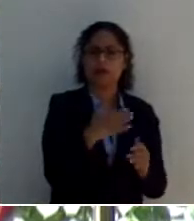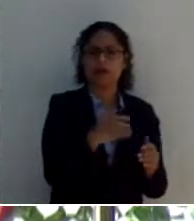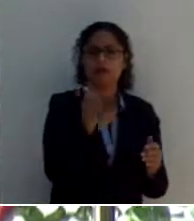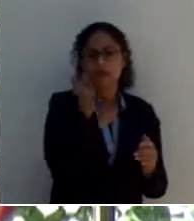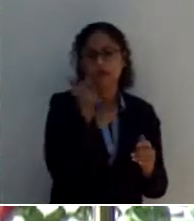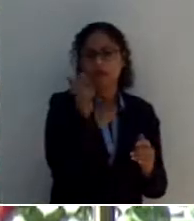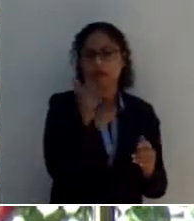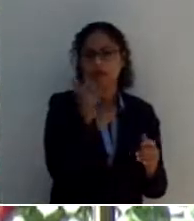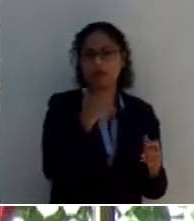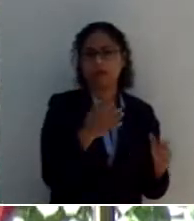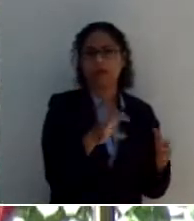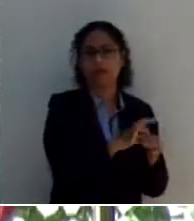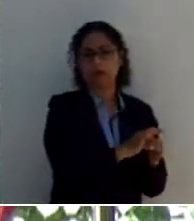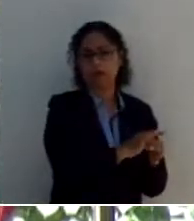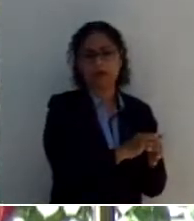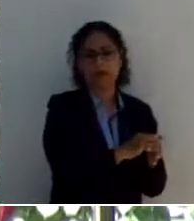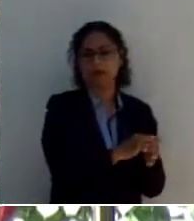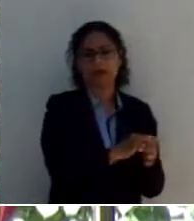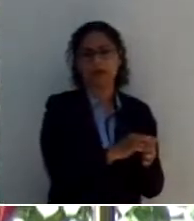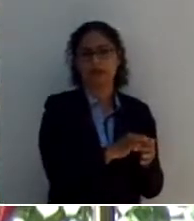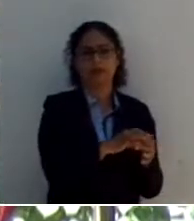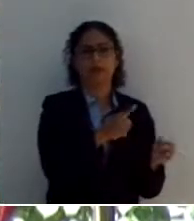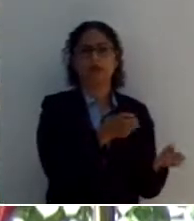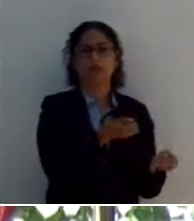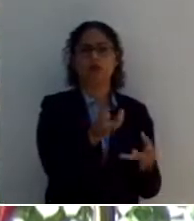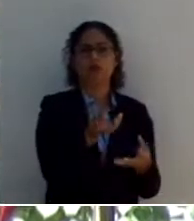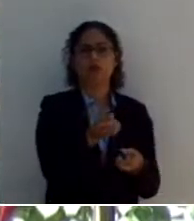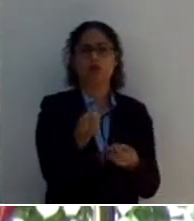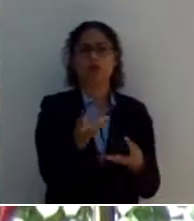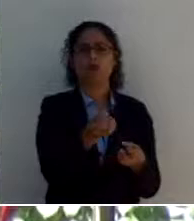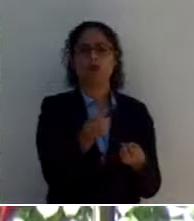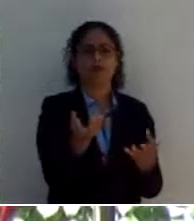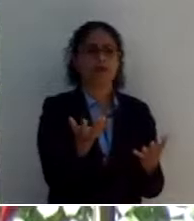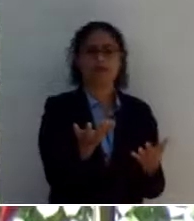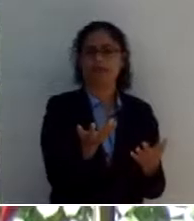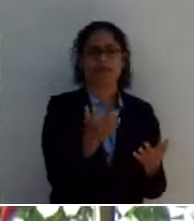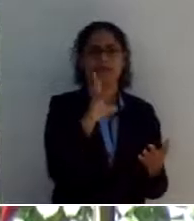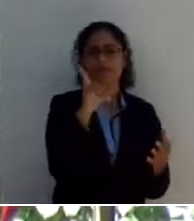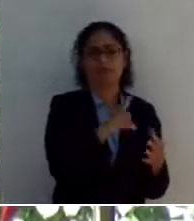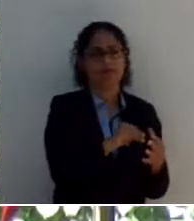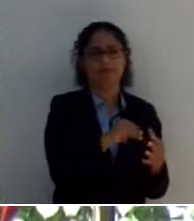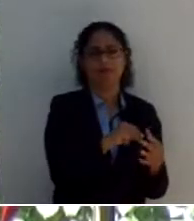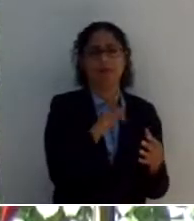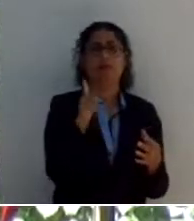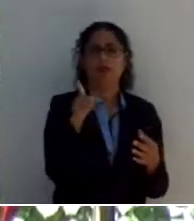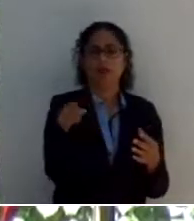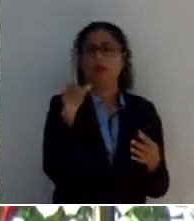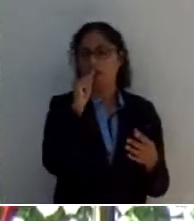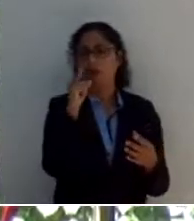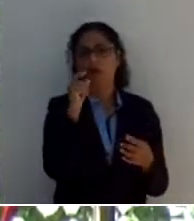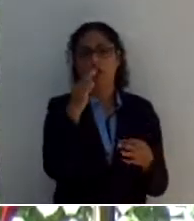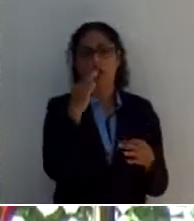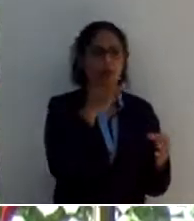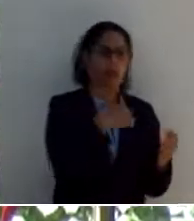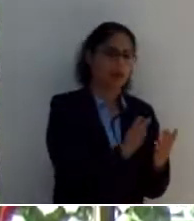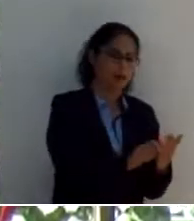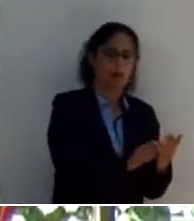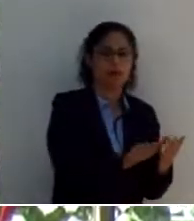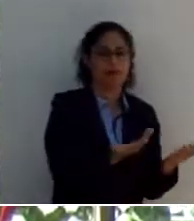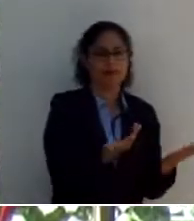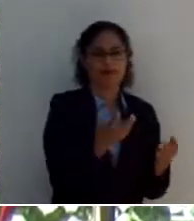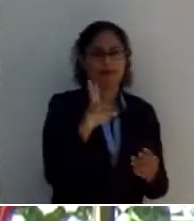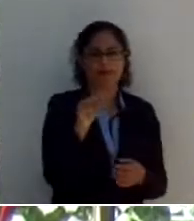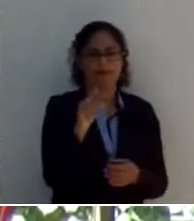ganarse la voluntad con dádivas, pero a la hora que caen o son detenidos, lo primero que